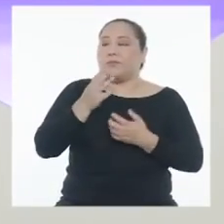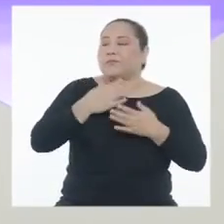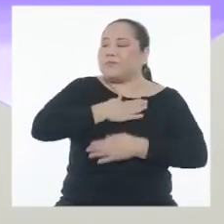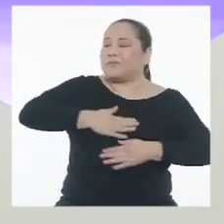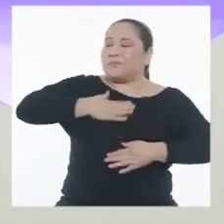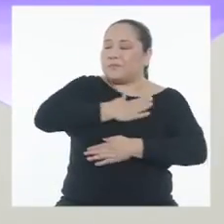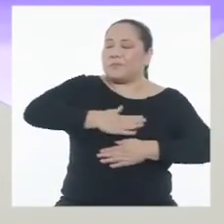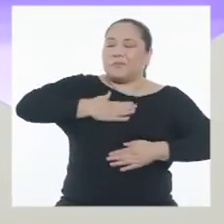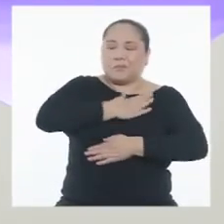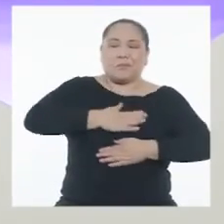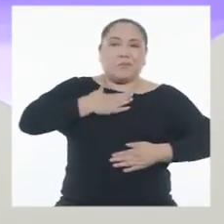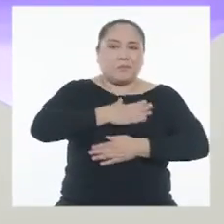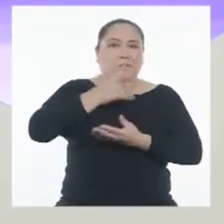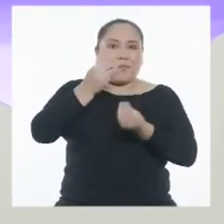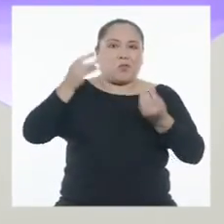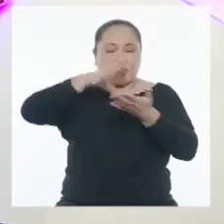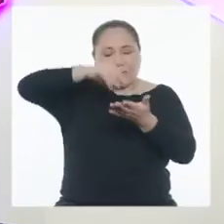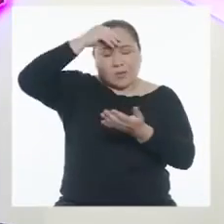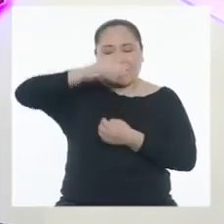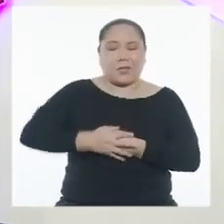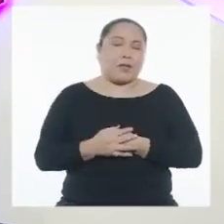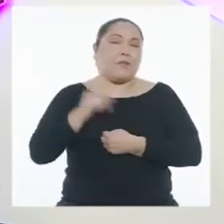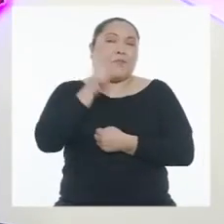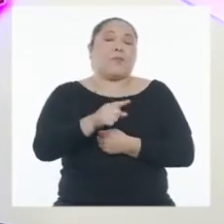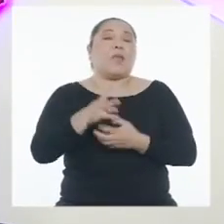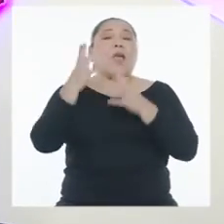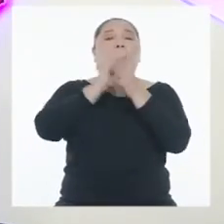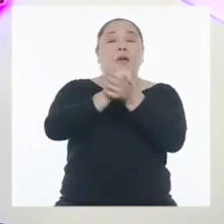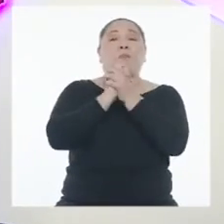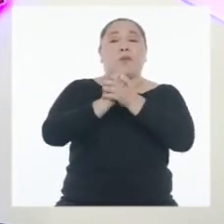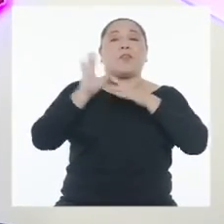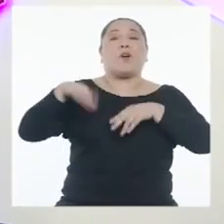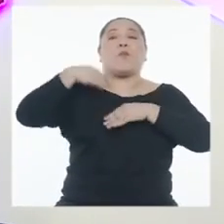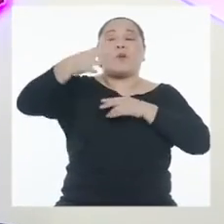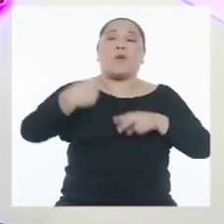que nos hayamos llevado una gran lección. Amigas y amigos, nos